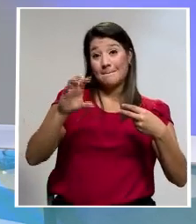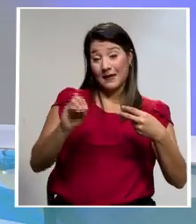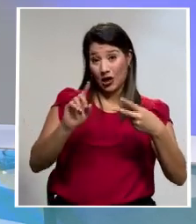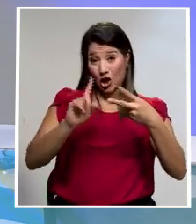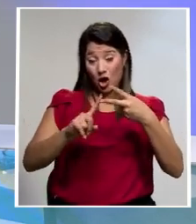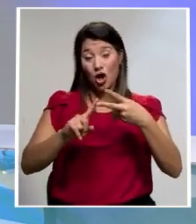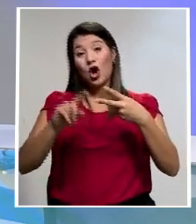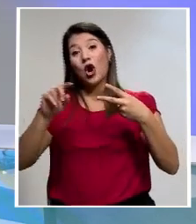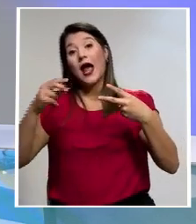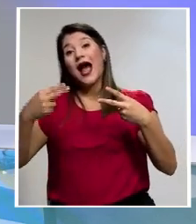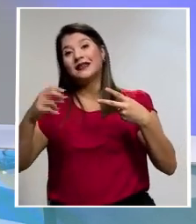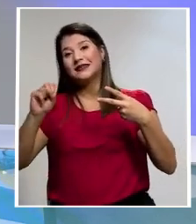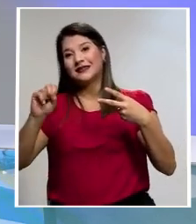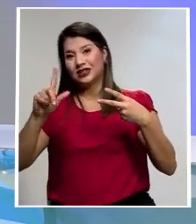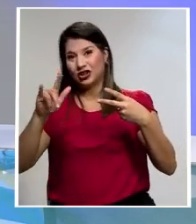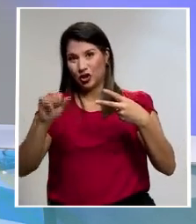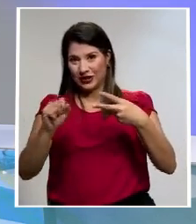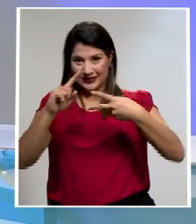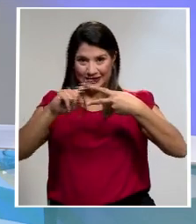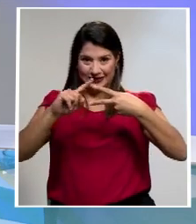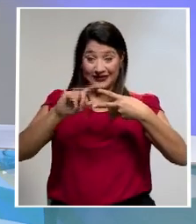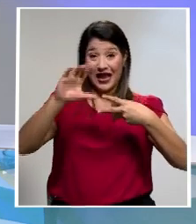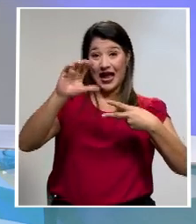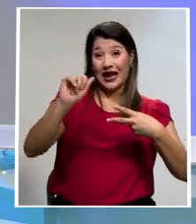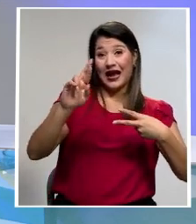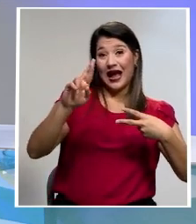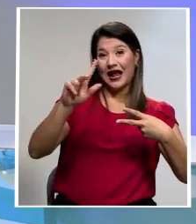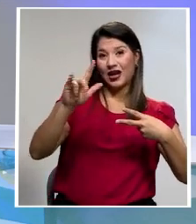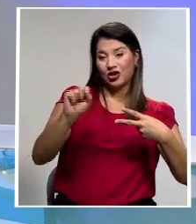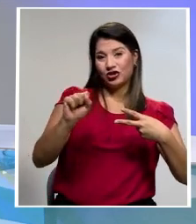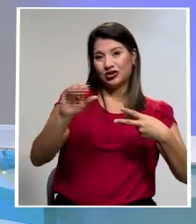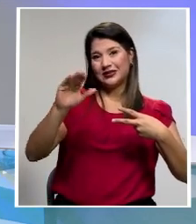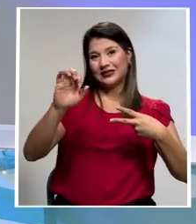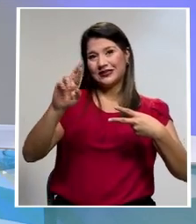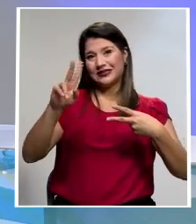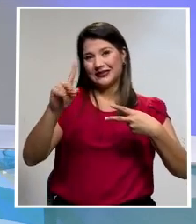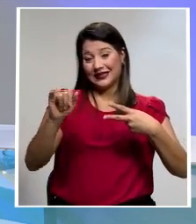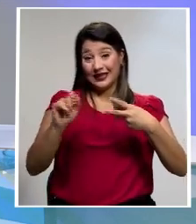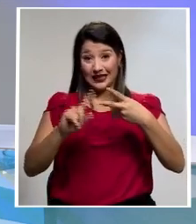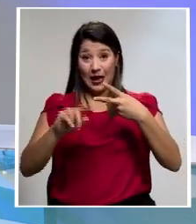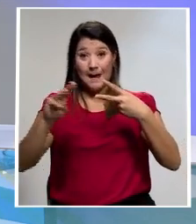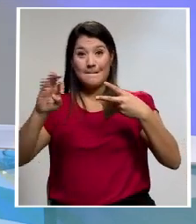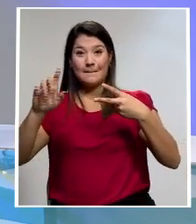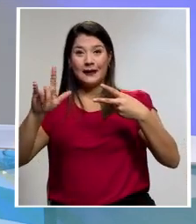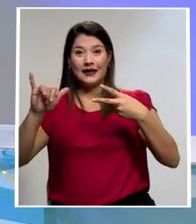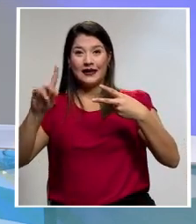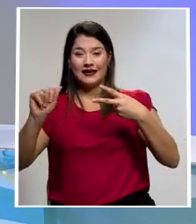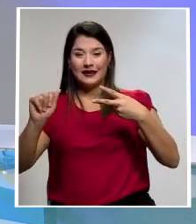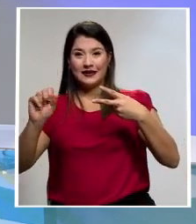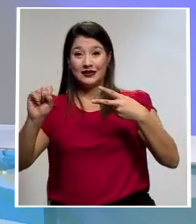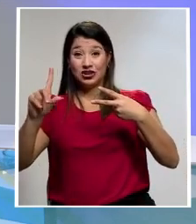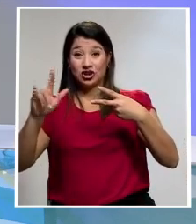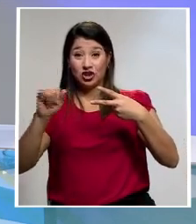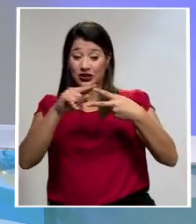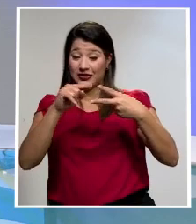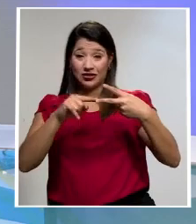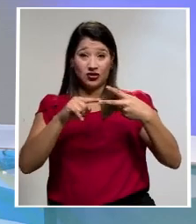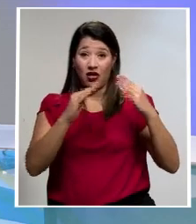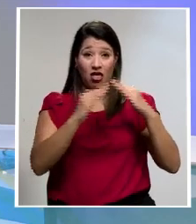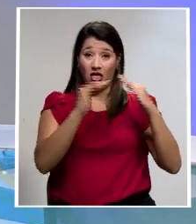de Constructora H. Solís, debían dejar sus domicilios y cumplir con 4 meses de prisión